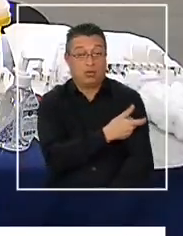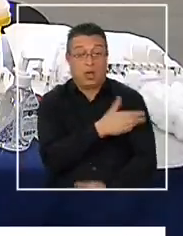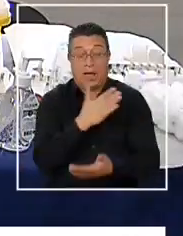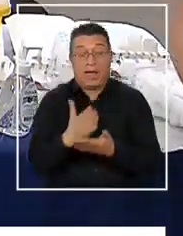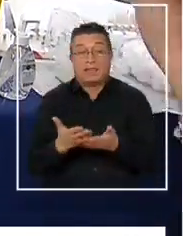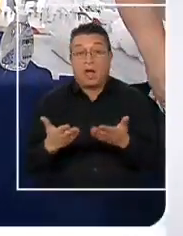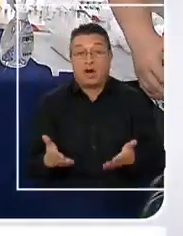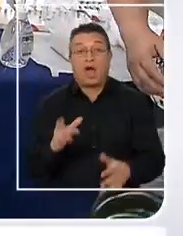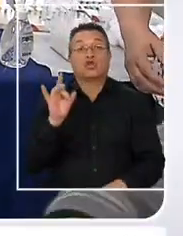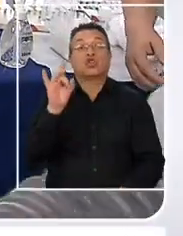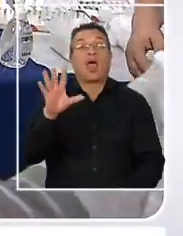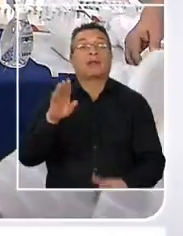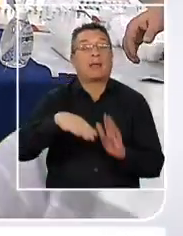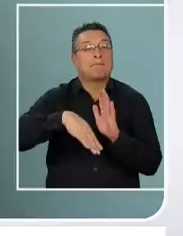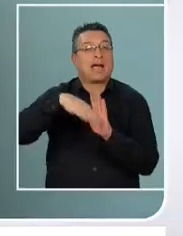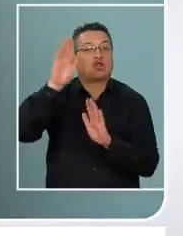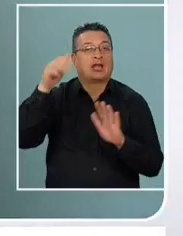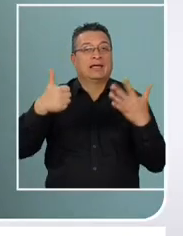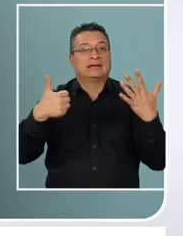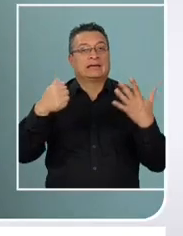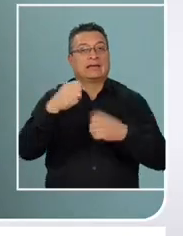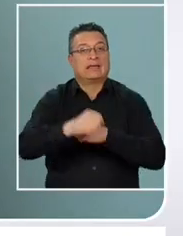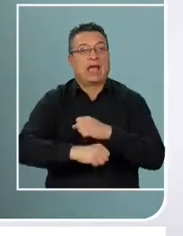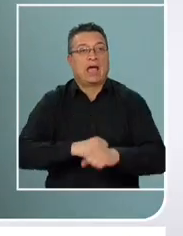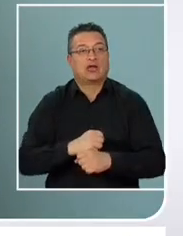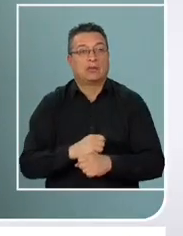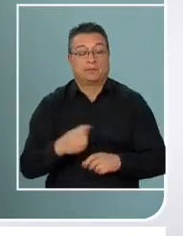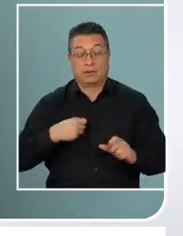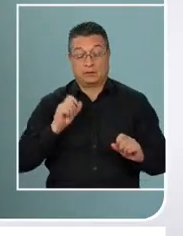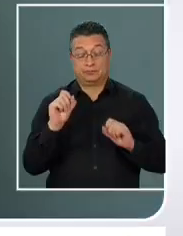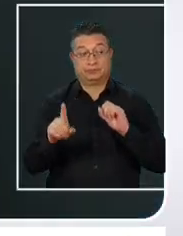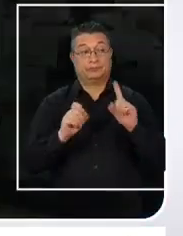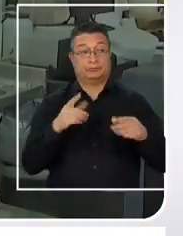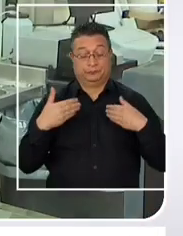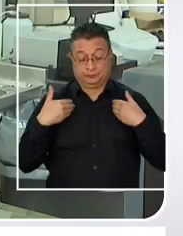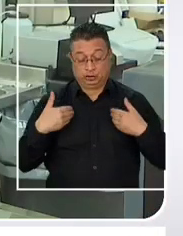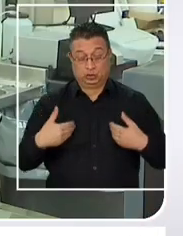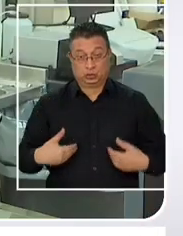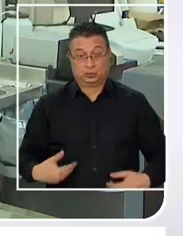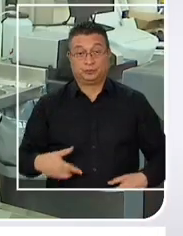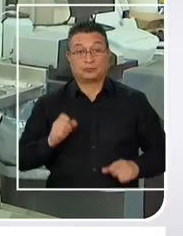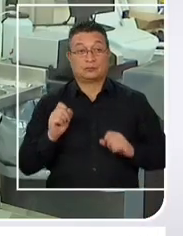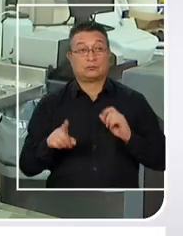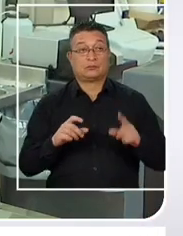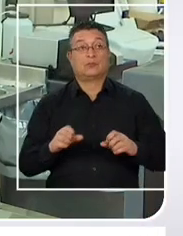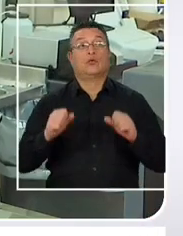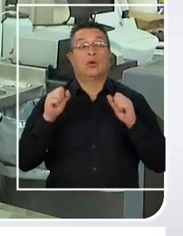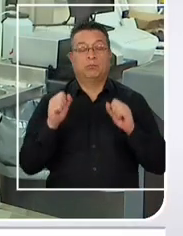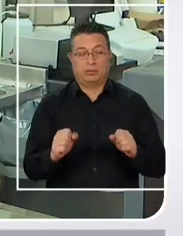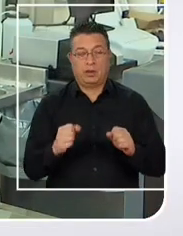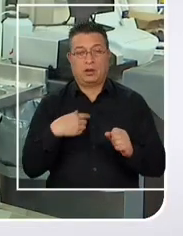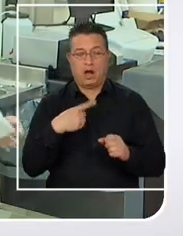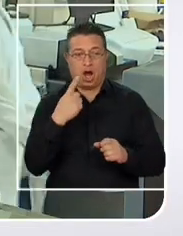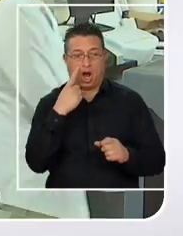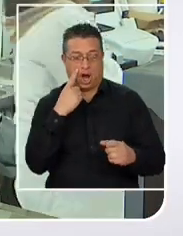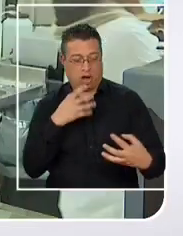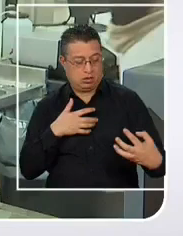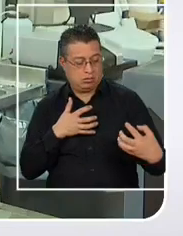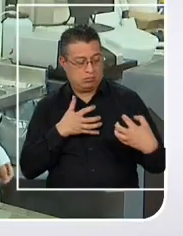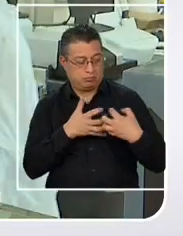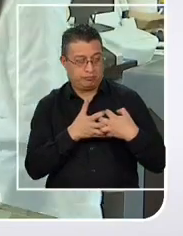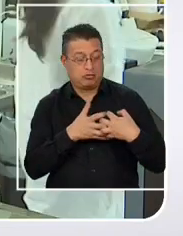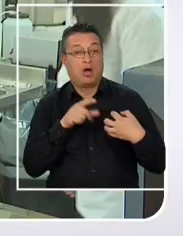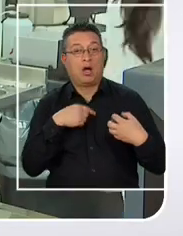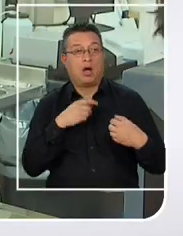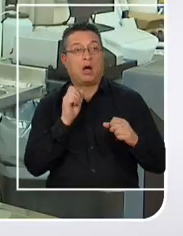será solo para mayores de 60 años. Los anticuerpos que genera la vacuna son capaces de reconocer a la proteína de